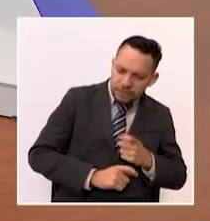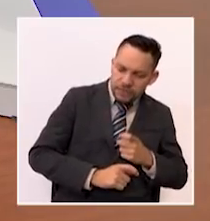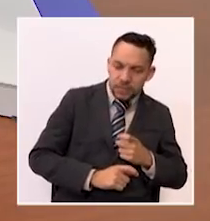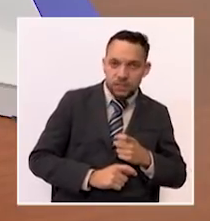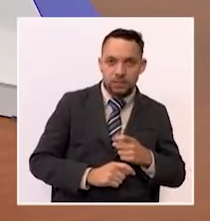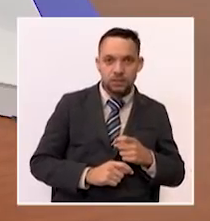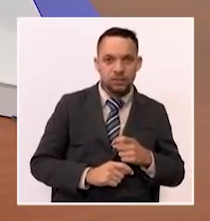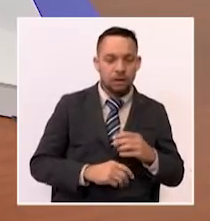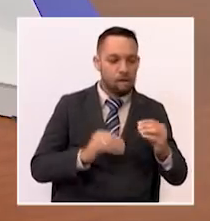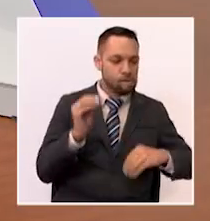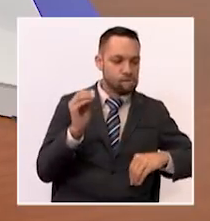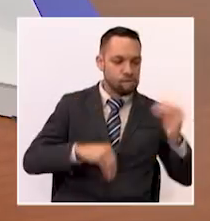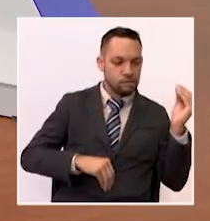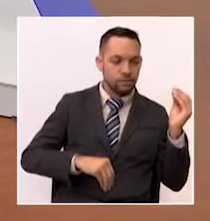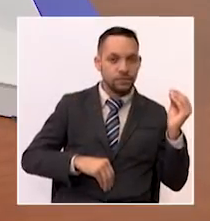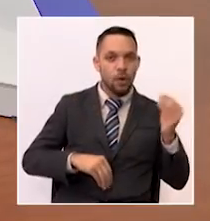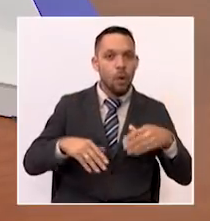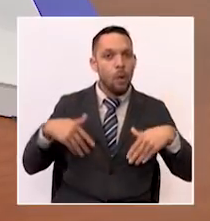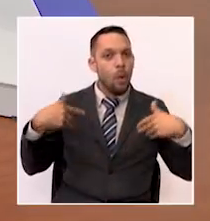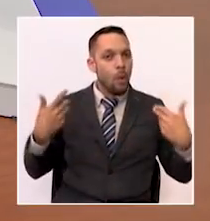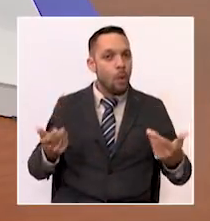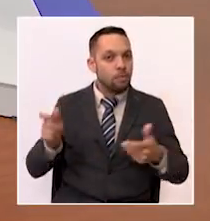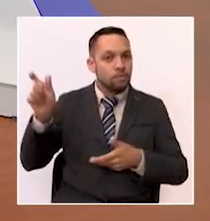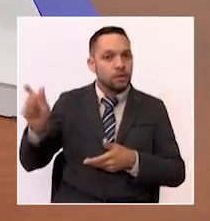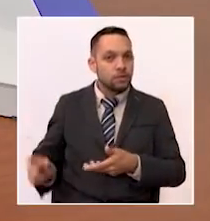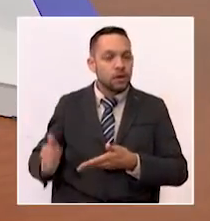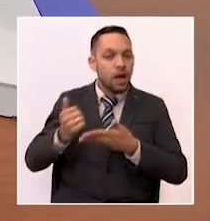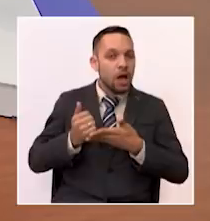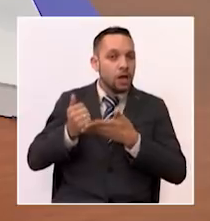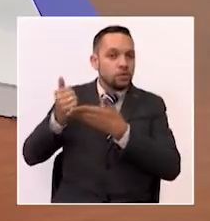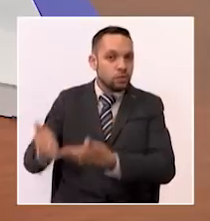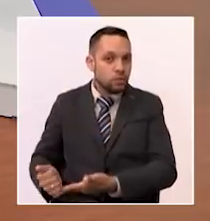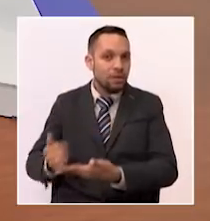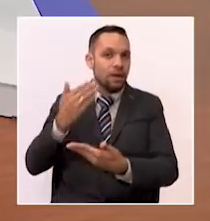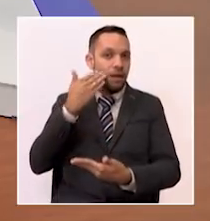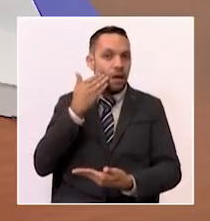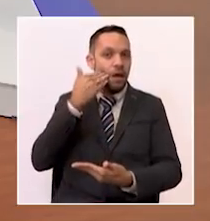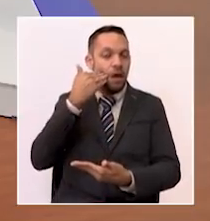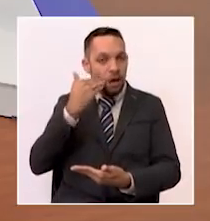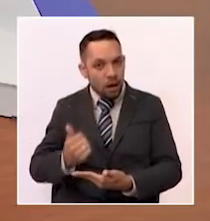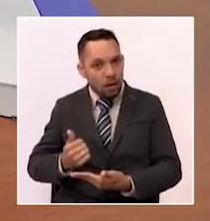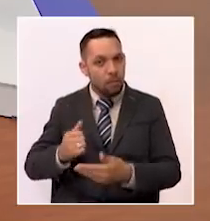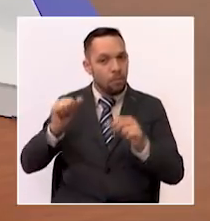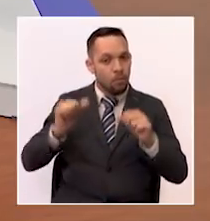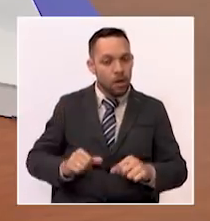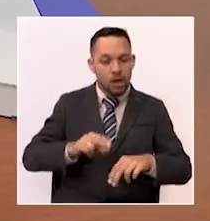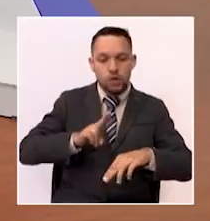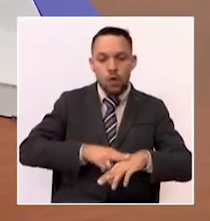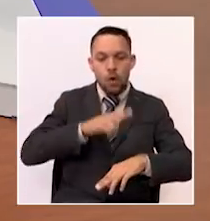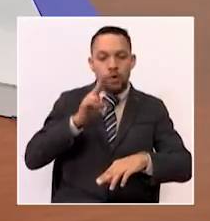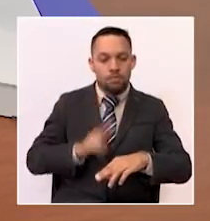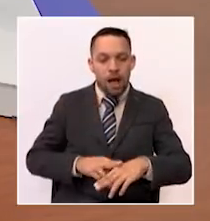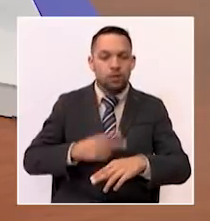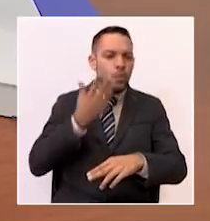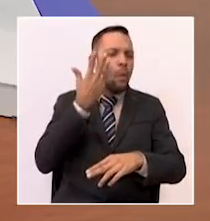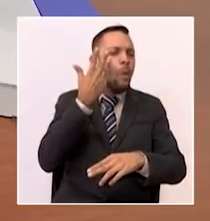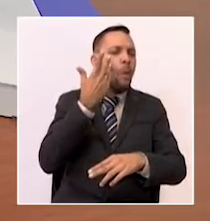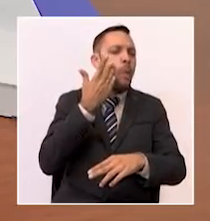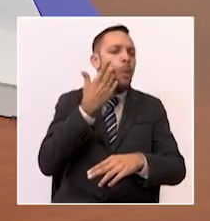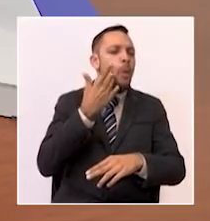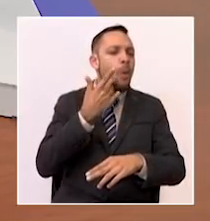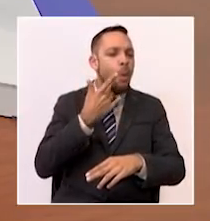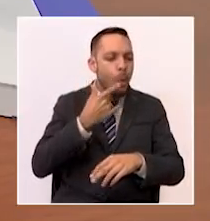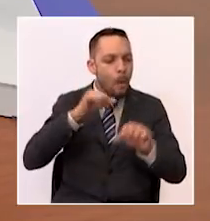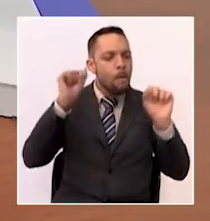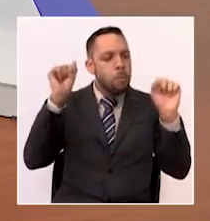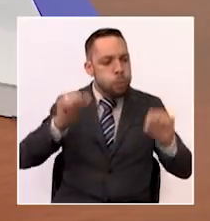¿cierto? Entonces, la doctora, ¿cómo le podría ayudar a una persona de estas, a una mujer, para que tenga, digamos así, una evacuación normal? ¿Y